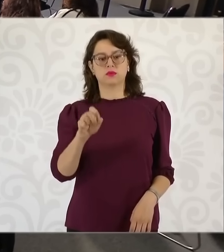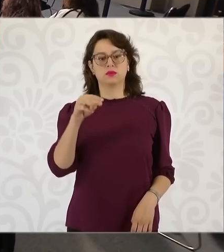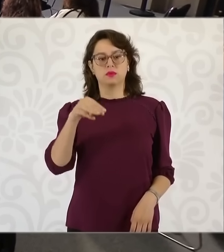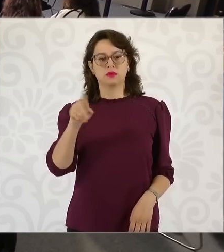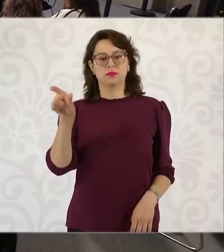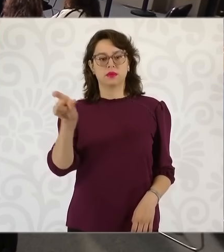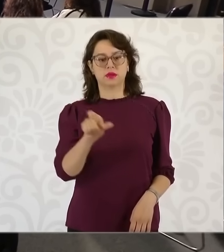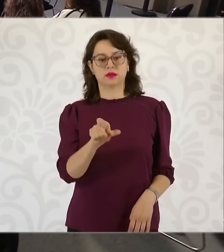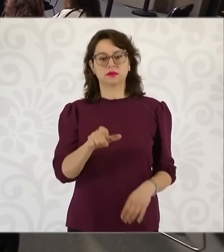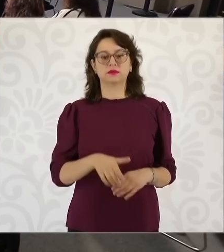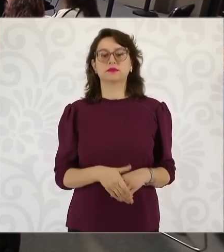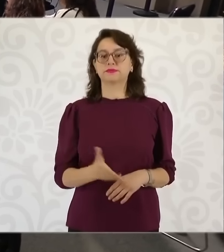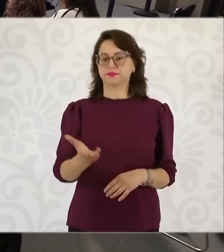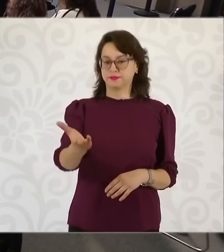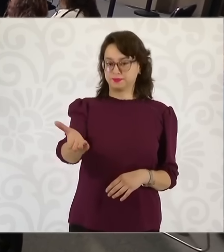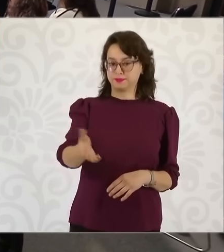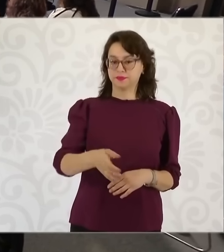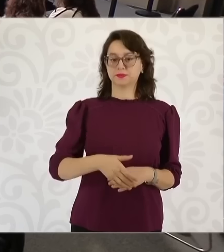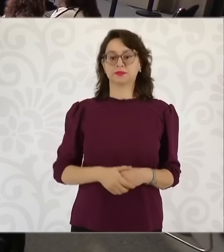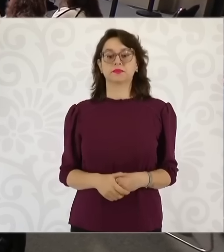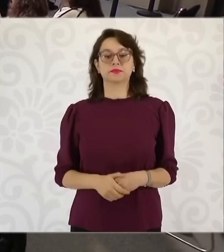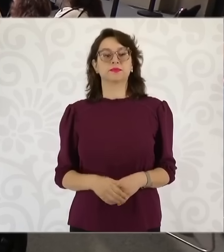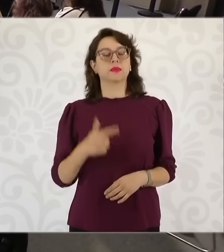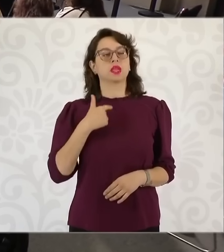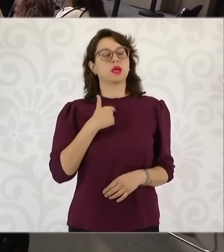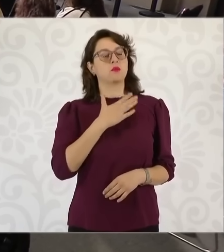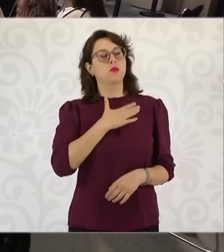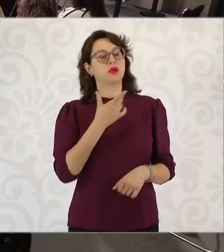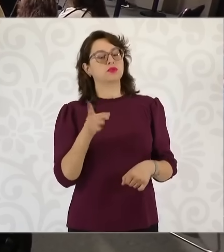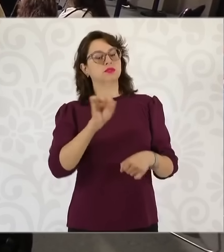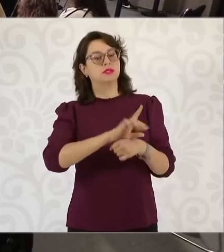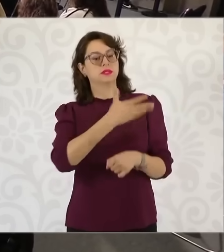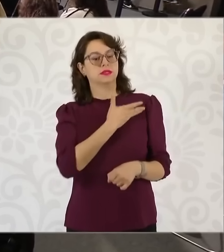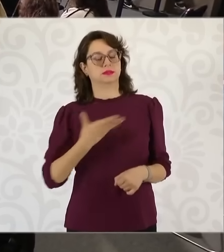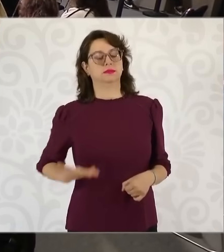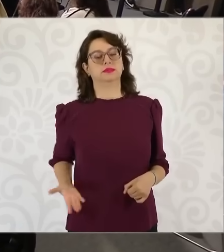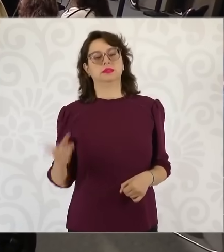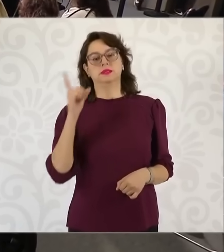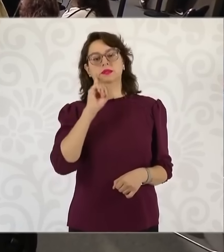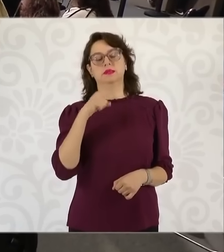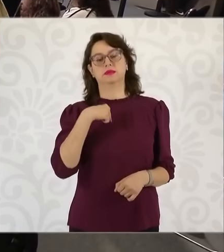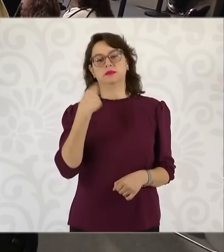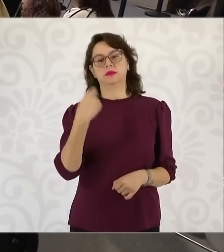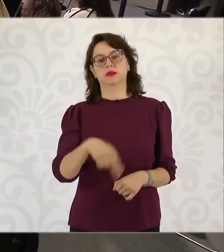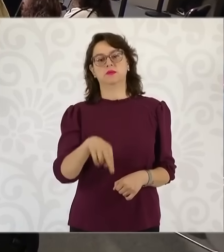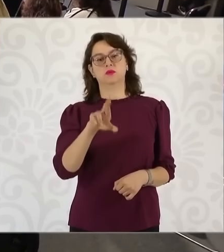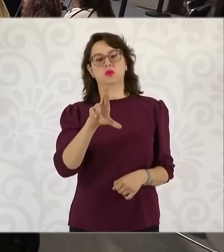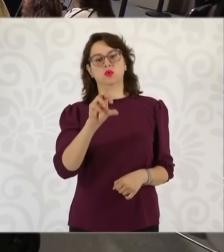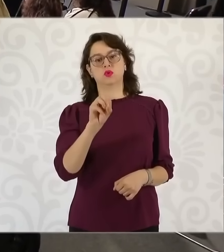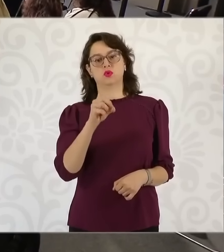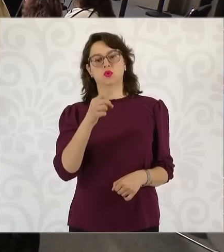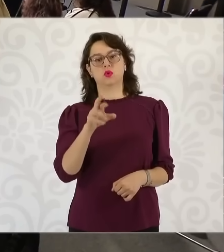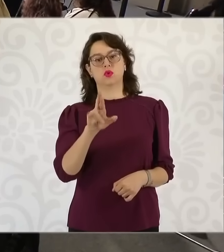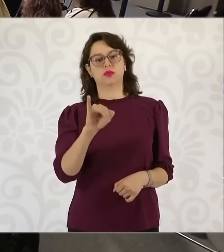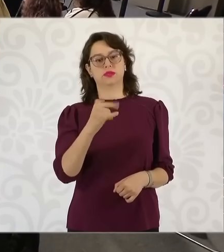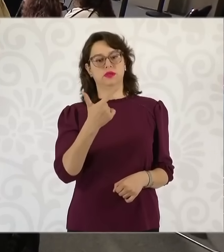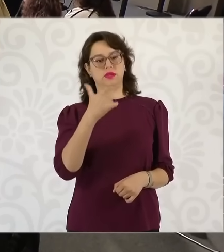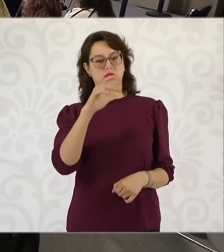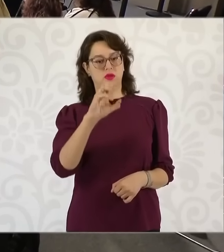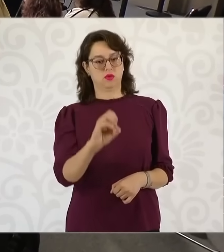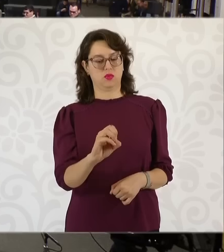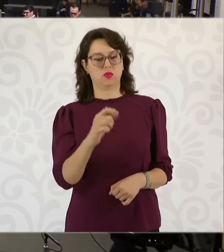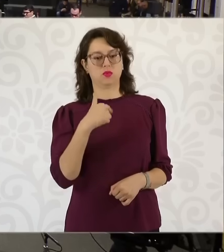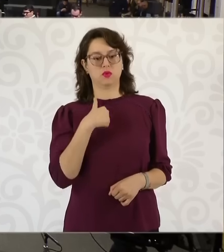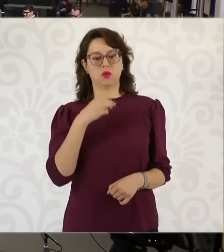Adelante. Gracias, Presidenta. Buenos días, Rodrigo Muñoz de NX Noticias. Comenzar por el tema,